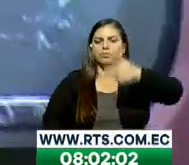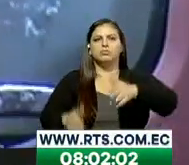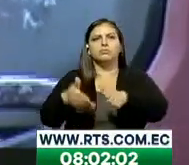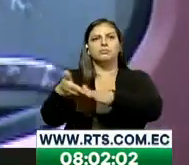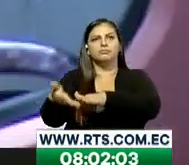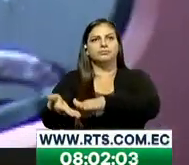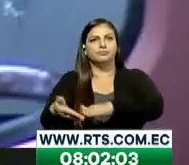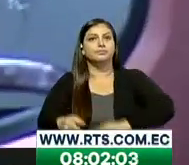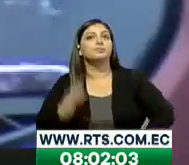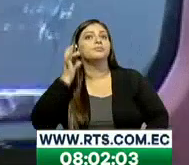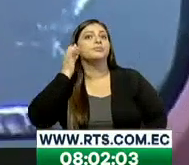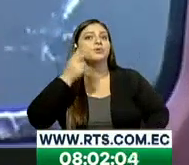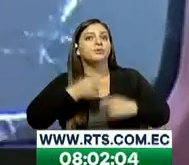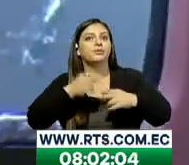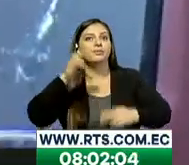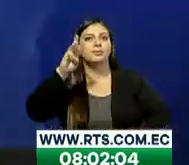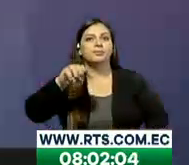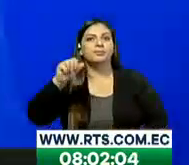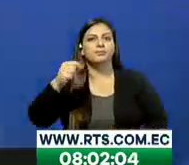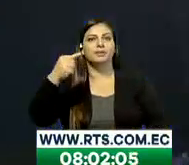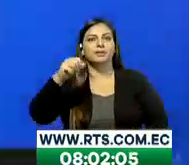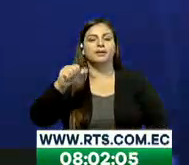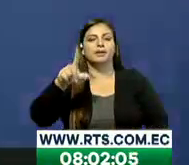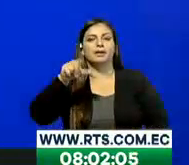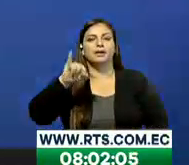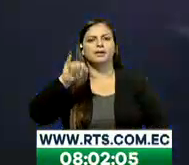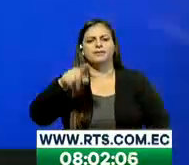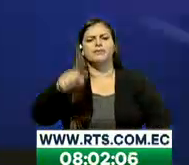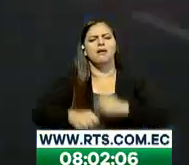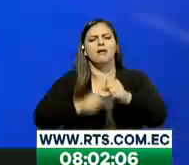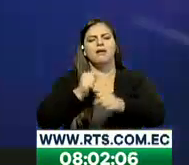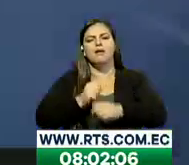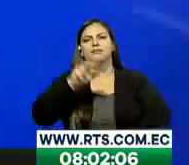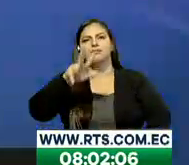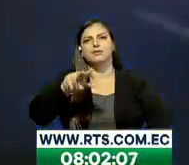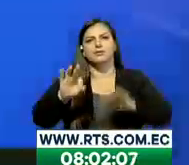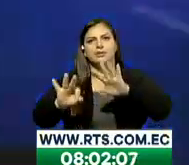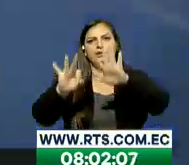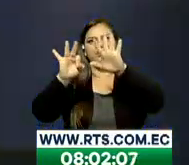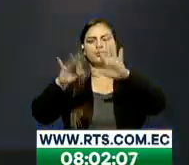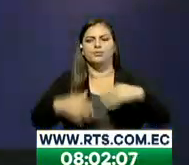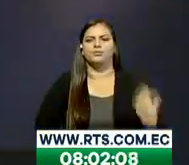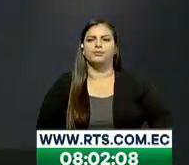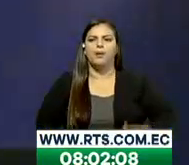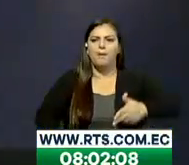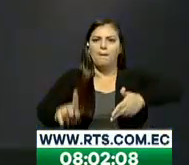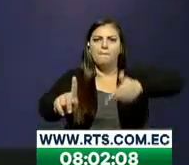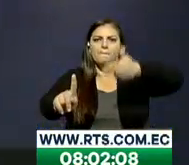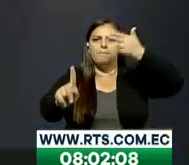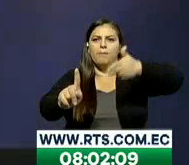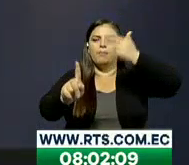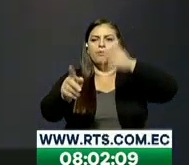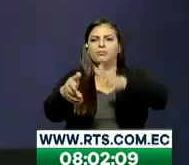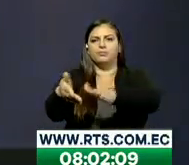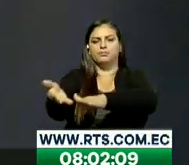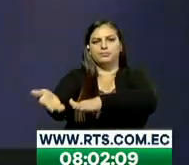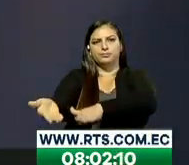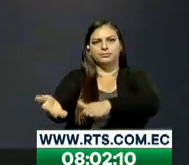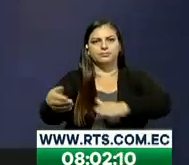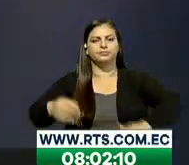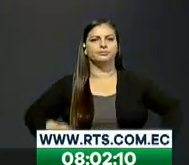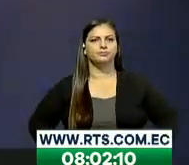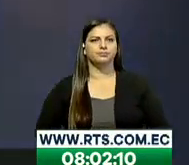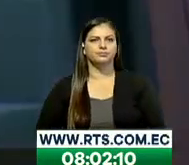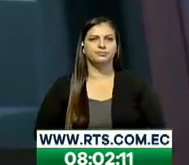Magali R., de 38 años, fue asesinada de dos impactos de bala en la carretera Progreso